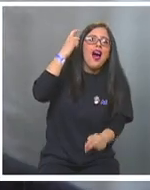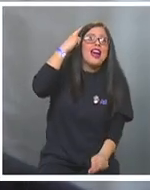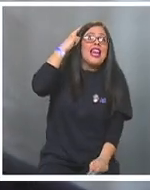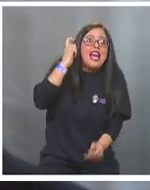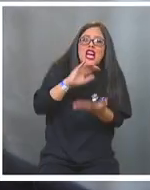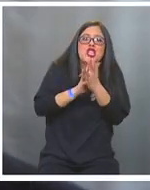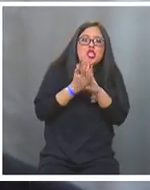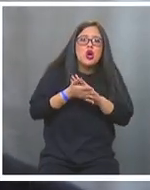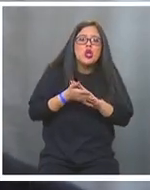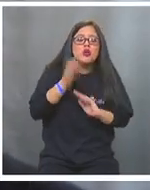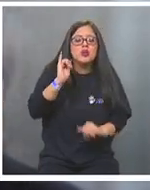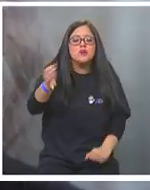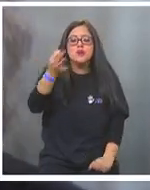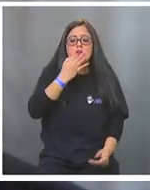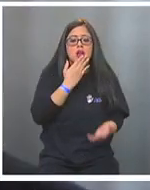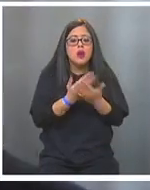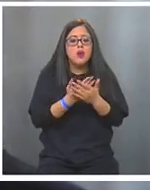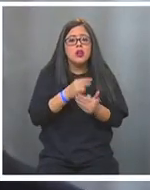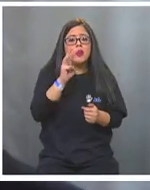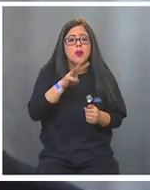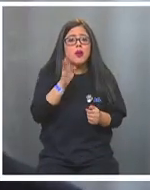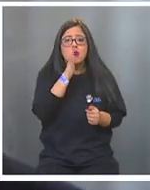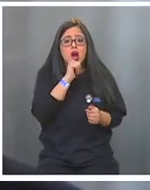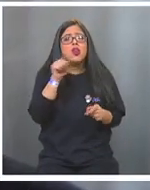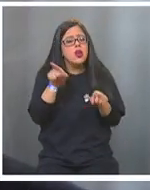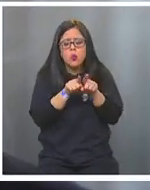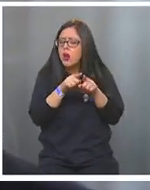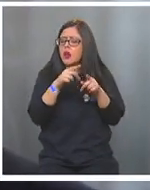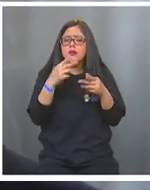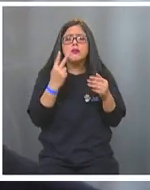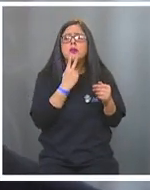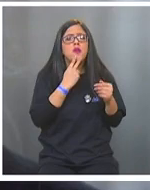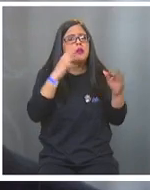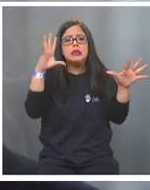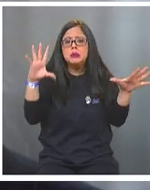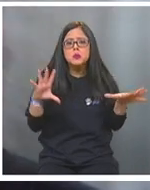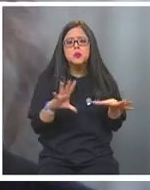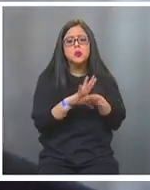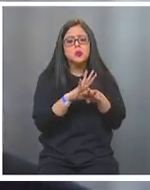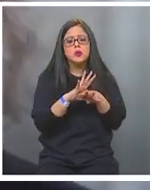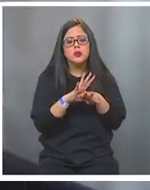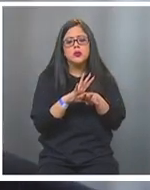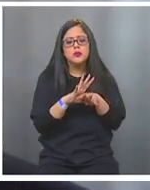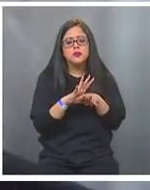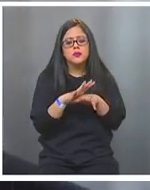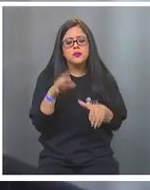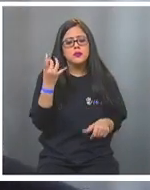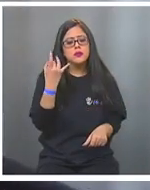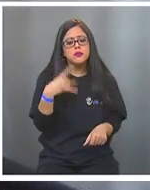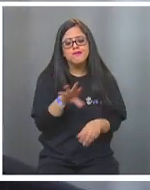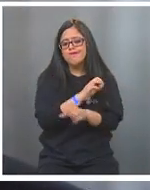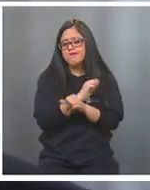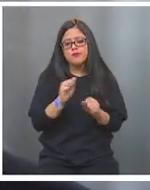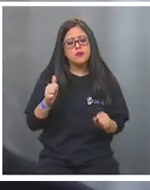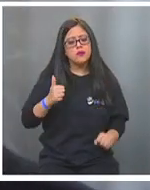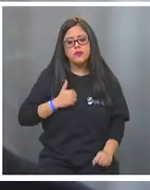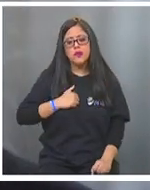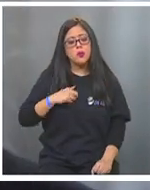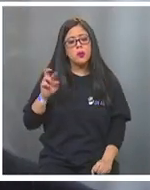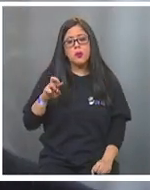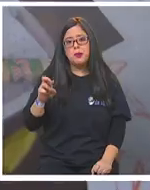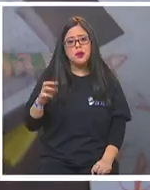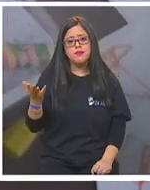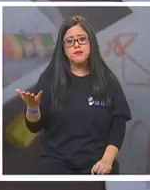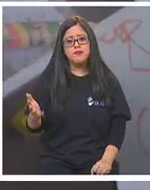Él siempre me decía, el día que no esté la mamá, vamos a vivir juntos. Y fue lo único que no nos pudo cumplir como papá.